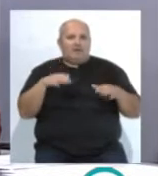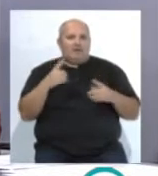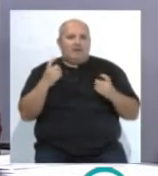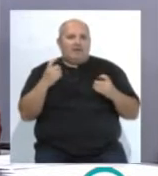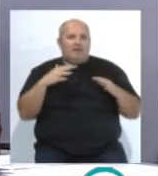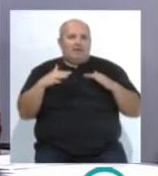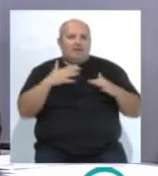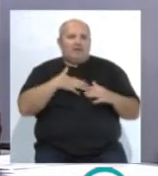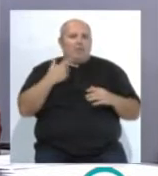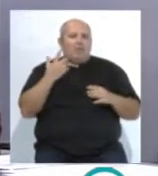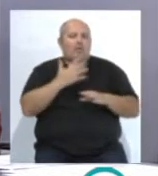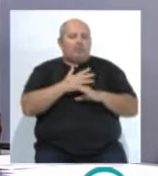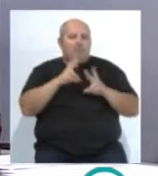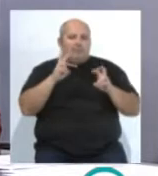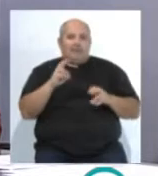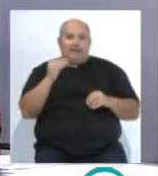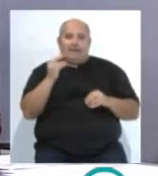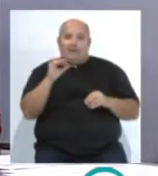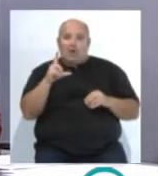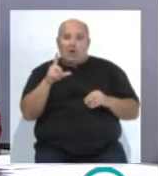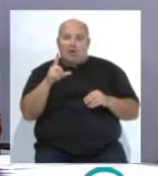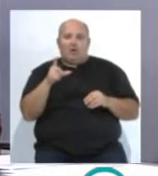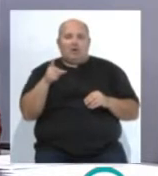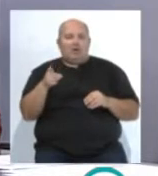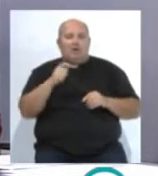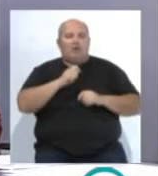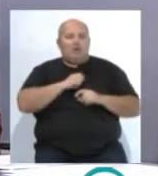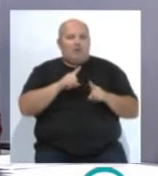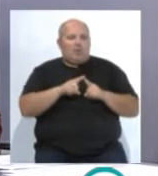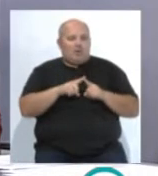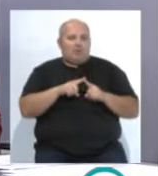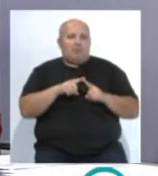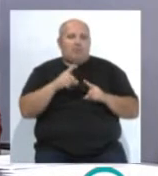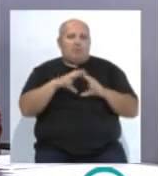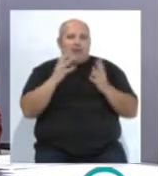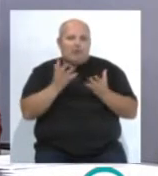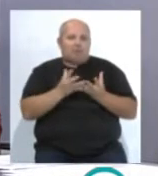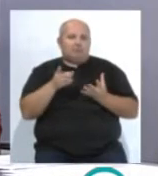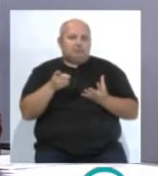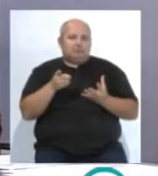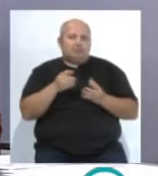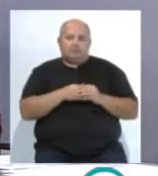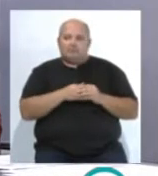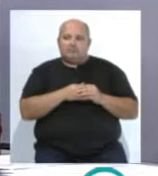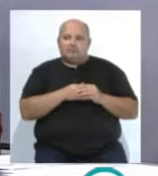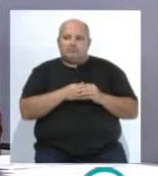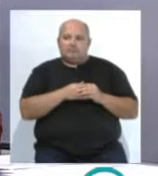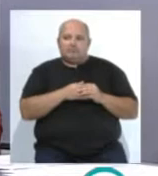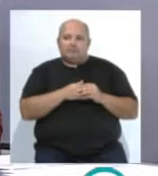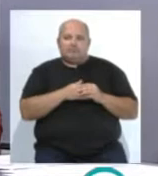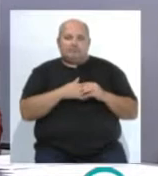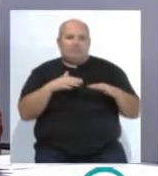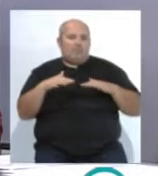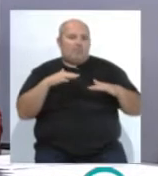jugador de referencia arriba, un jugador quizá como Querol, que te pueda aportar prácticamente lo mismo en cuanto a esos balones y esas descargas, pero que tiene un poquito más de movilidad a la